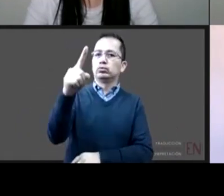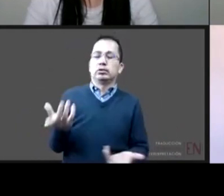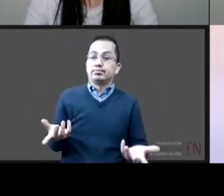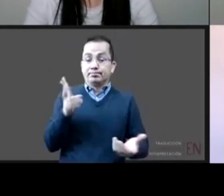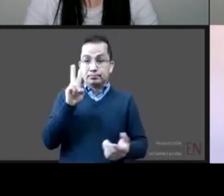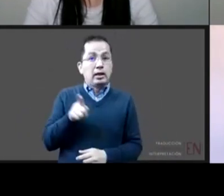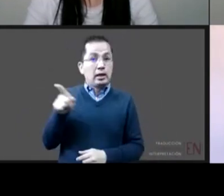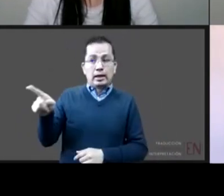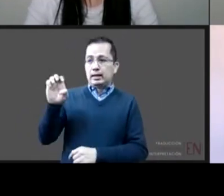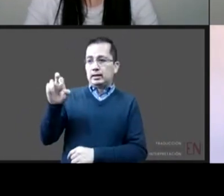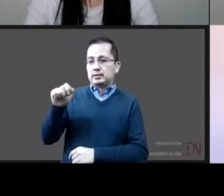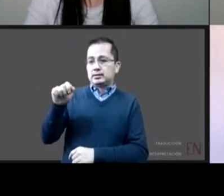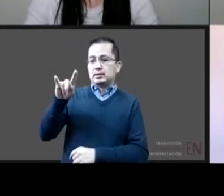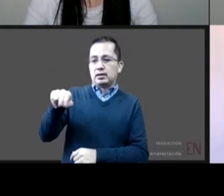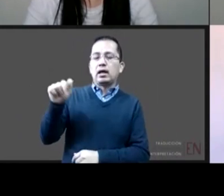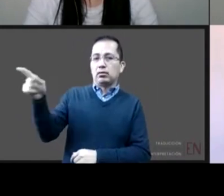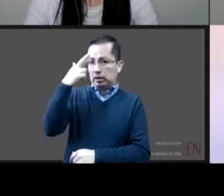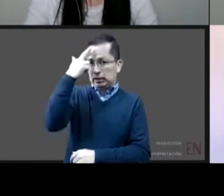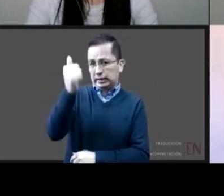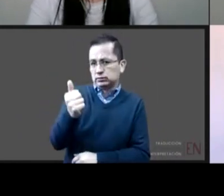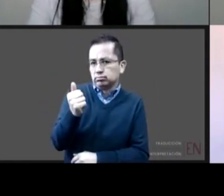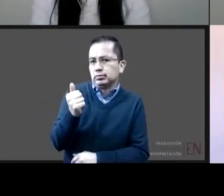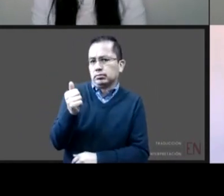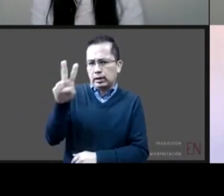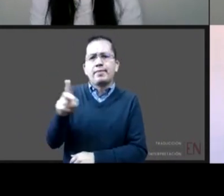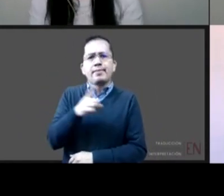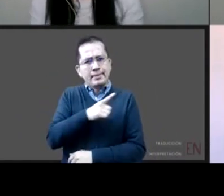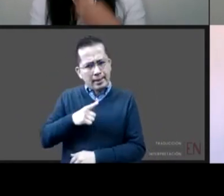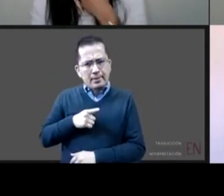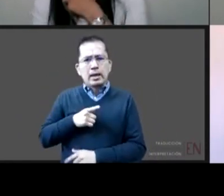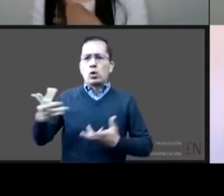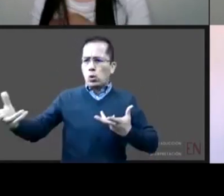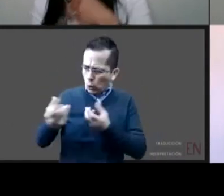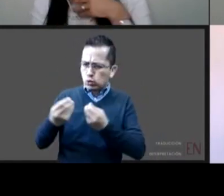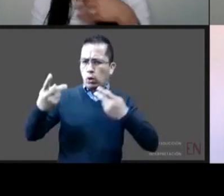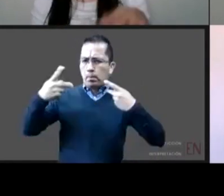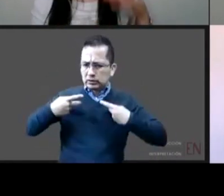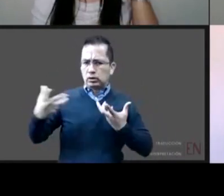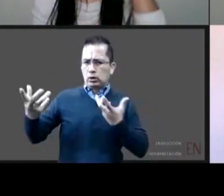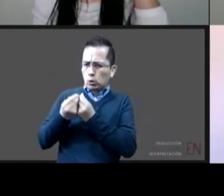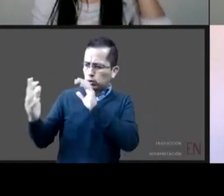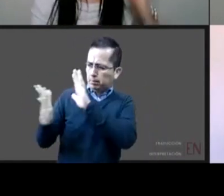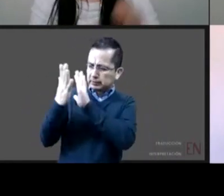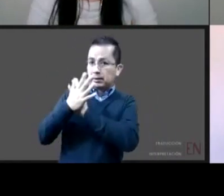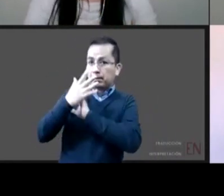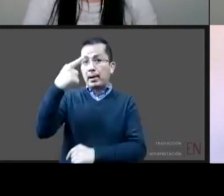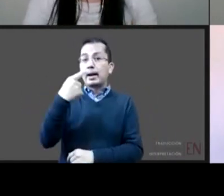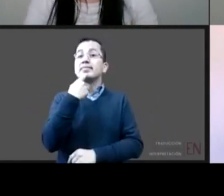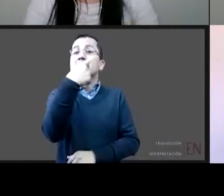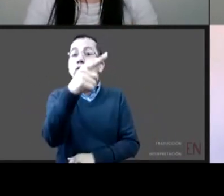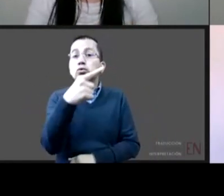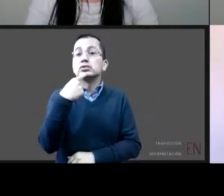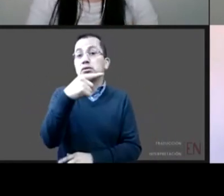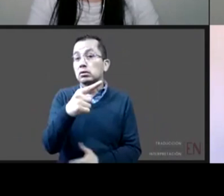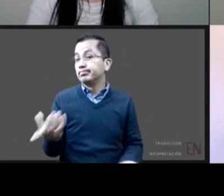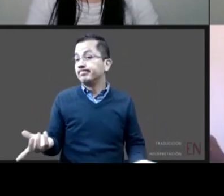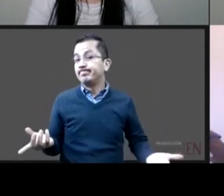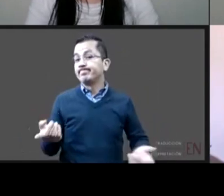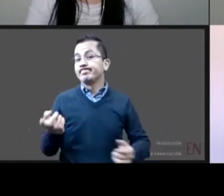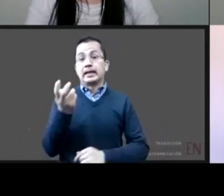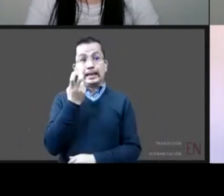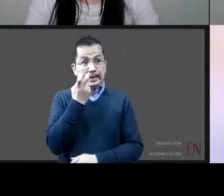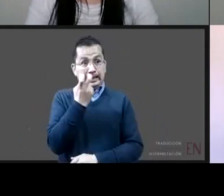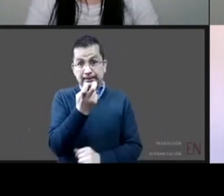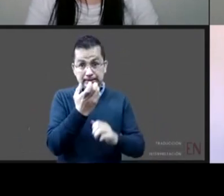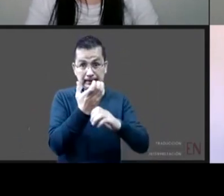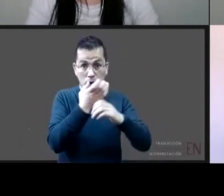se aplique la ley Olimpia, bastante bueno, la participación ciudadana es central, y cómo la denuncia sobre estos hechos